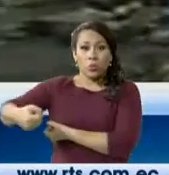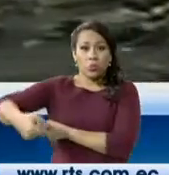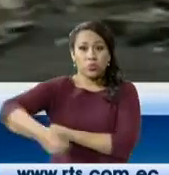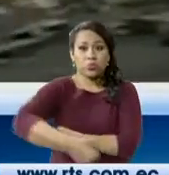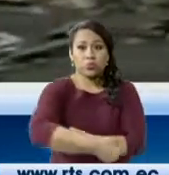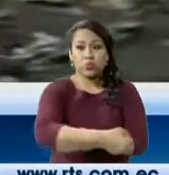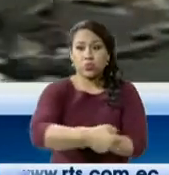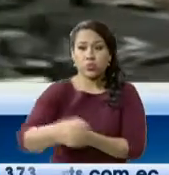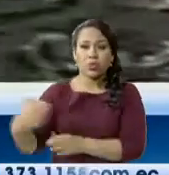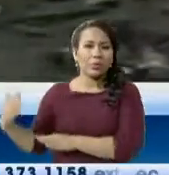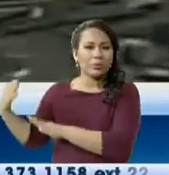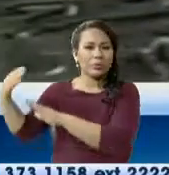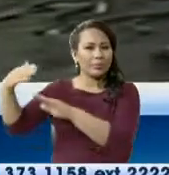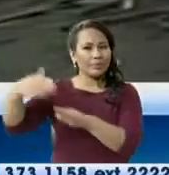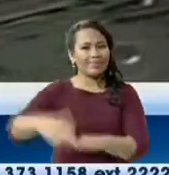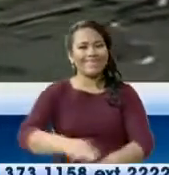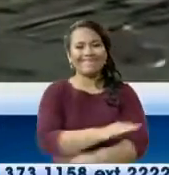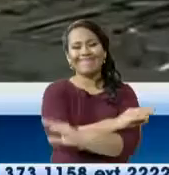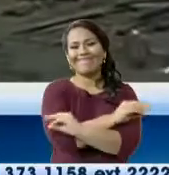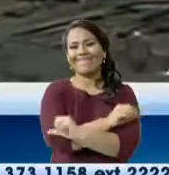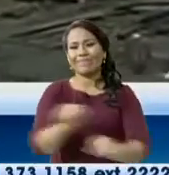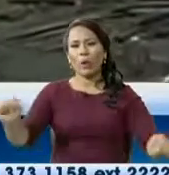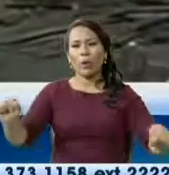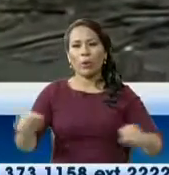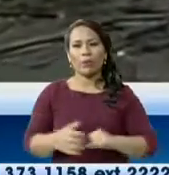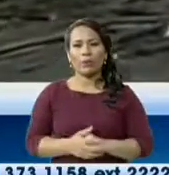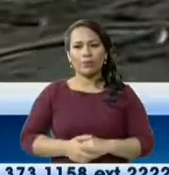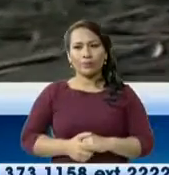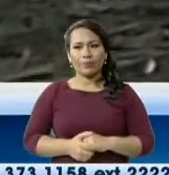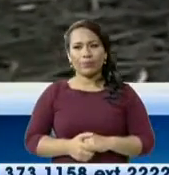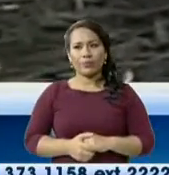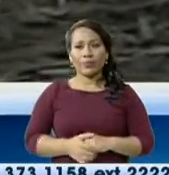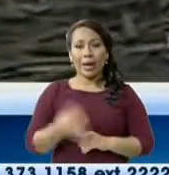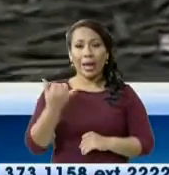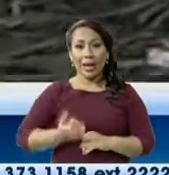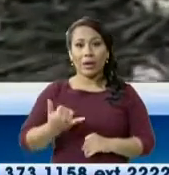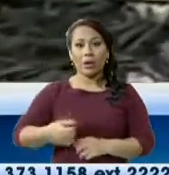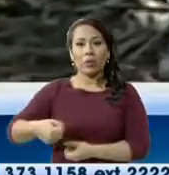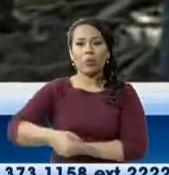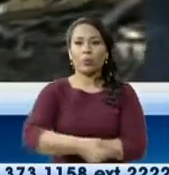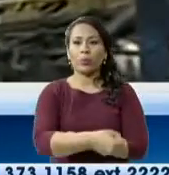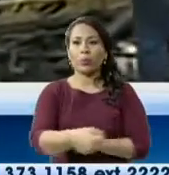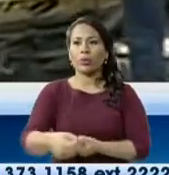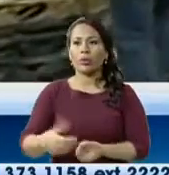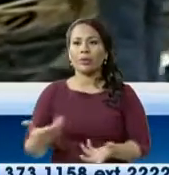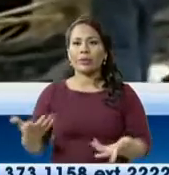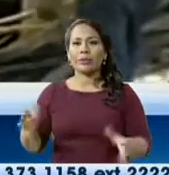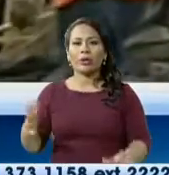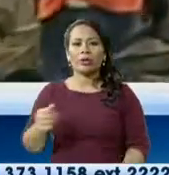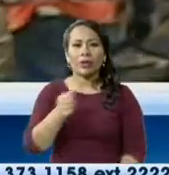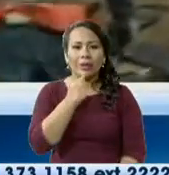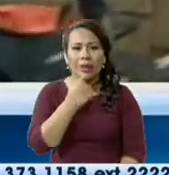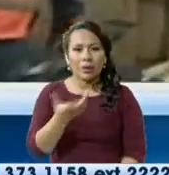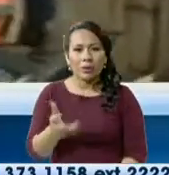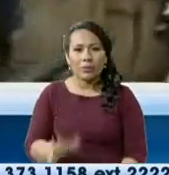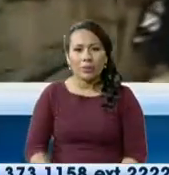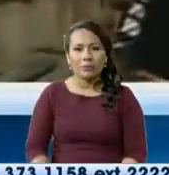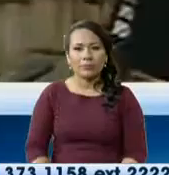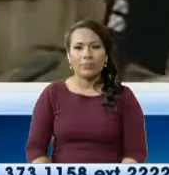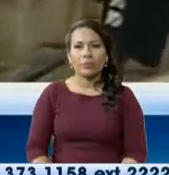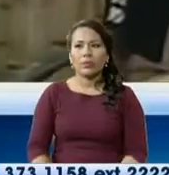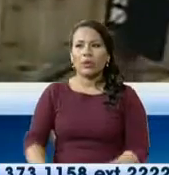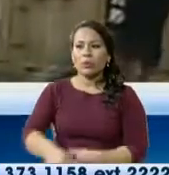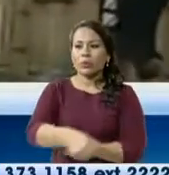luz, nada se puede hacer. Eso viene el seco, viene uno y más agua. Que todo, ahora vienen los bomberos, vienen sin nada de agua. Vienen con un poquito de agua y se